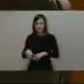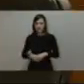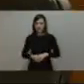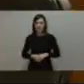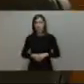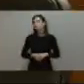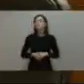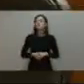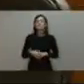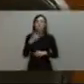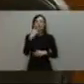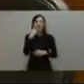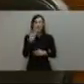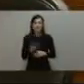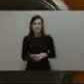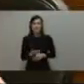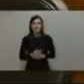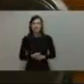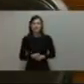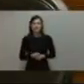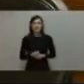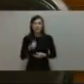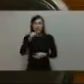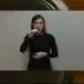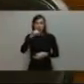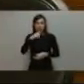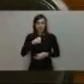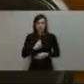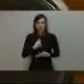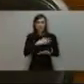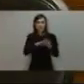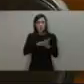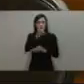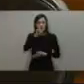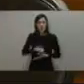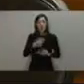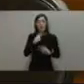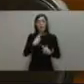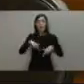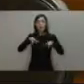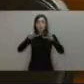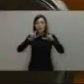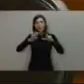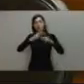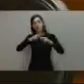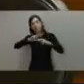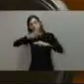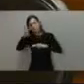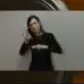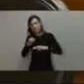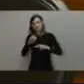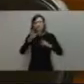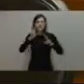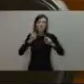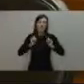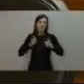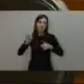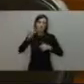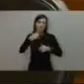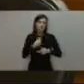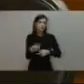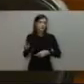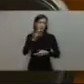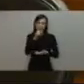Verá, yo he hablado aquí con otros portavoces parlamentarios de una serie de iniciativas que no le voy a reiterar a usted. Sobre si he hecho los